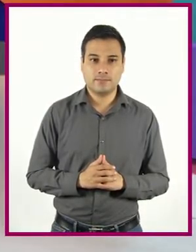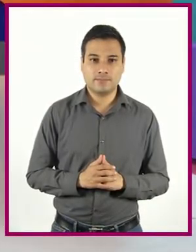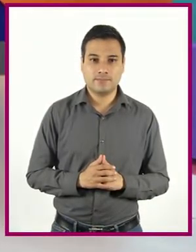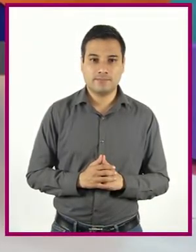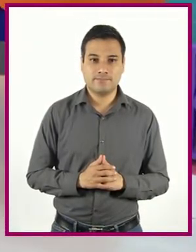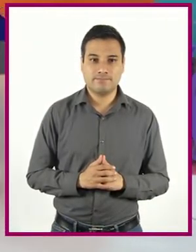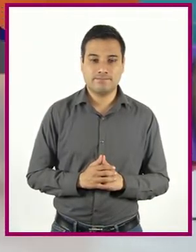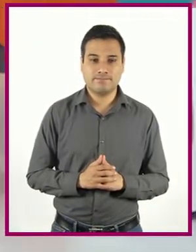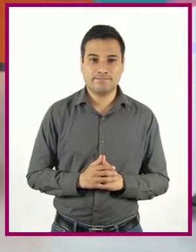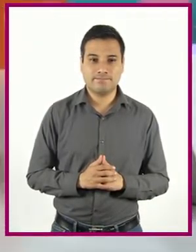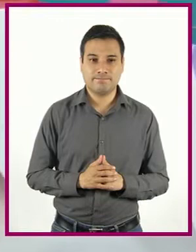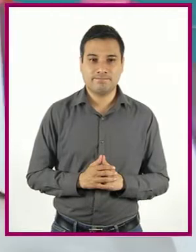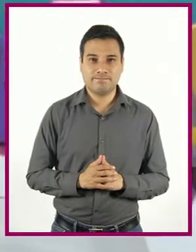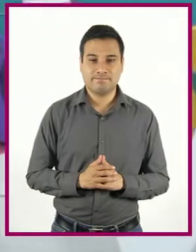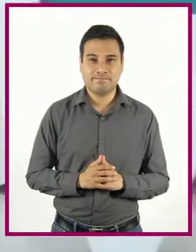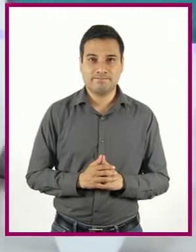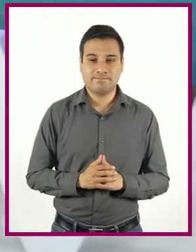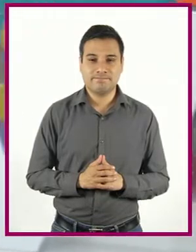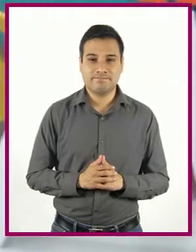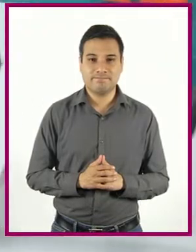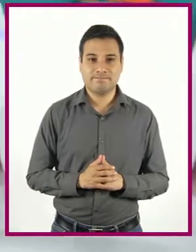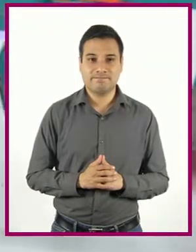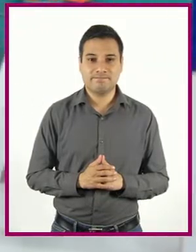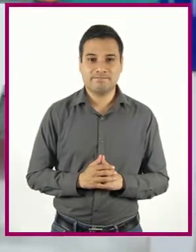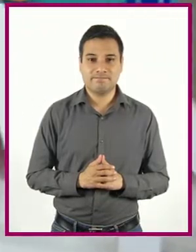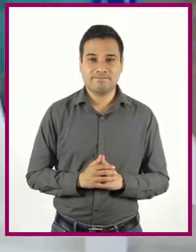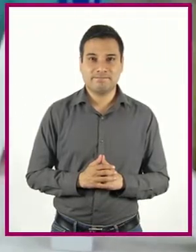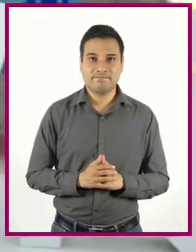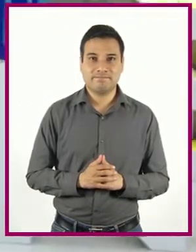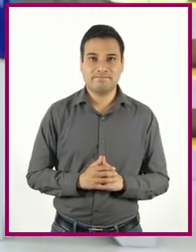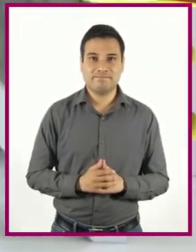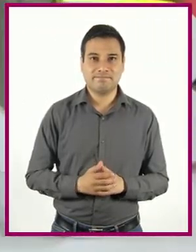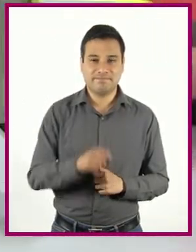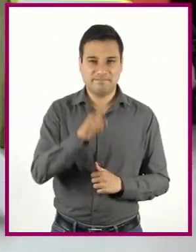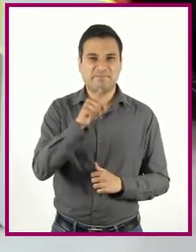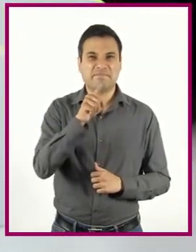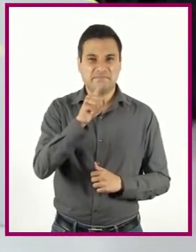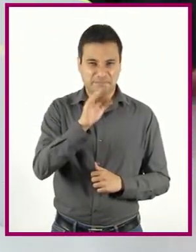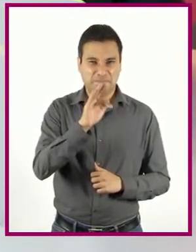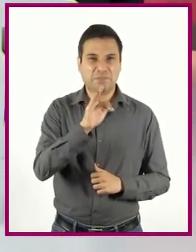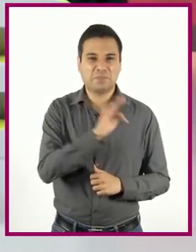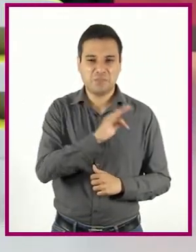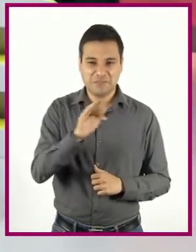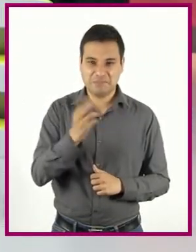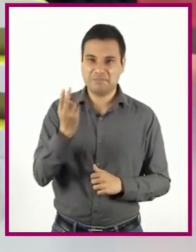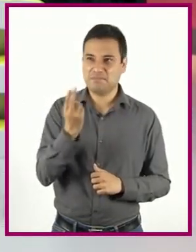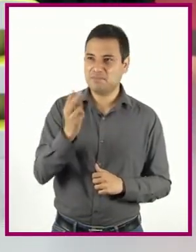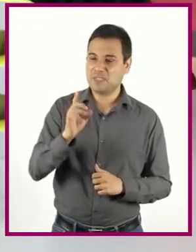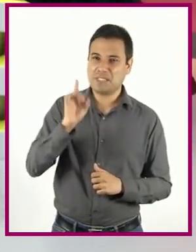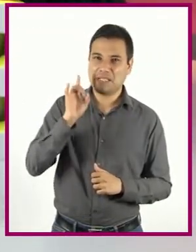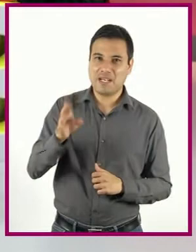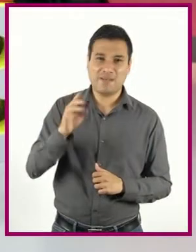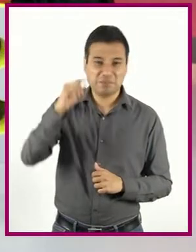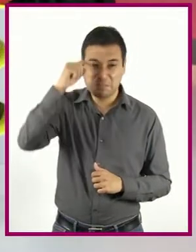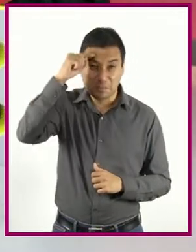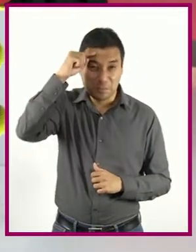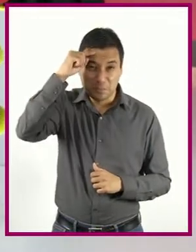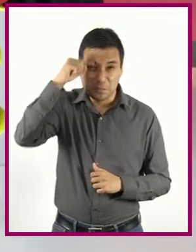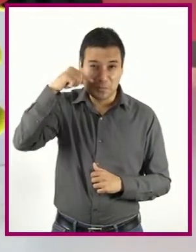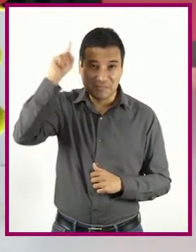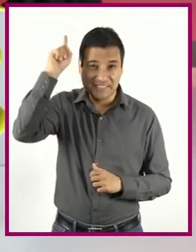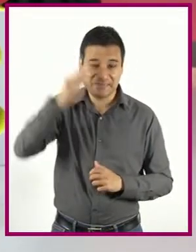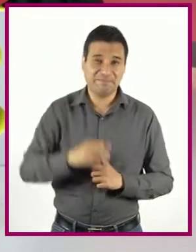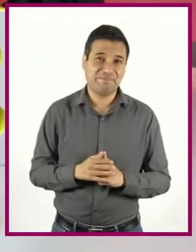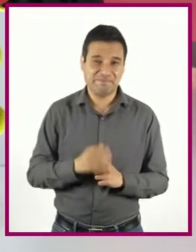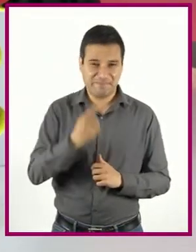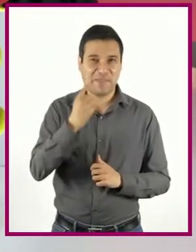Queremos darle una oportunidad de que con lo que usted sabe pueda ganarle al Escuadrón Químico. Es fácil. Solo tienes que